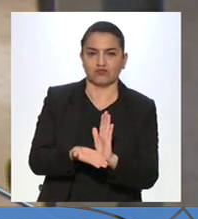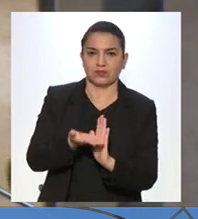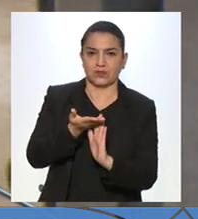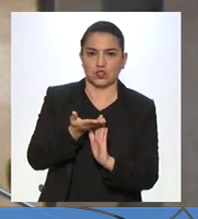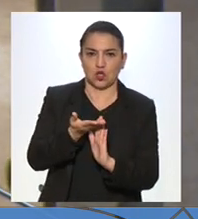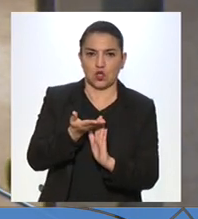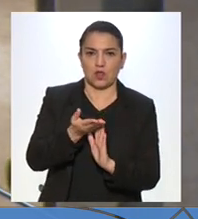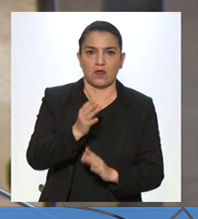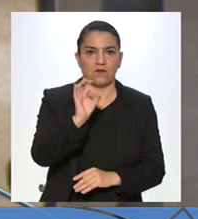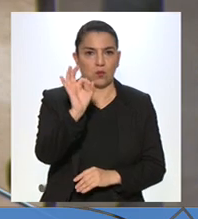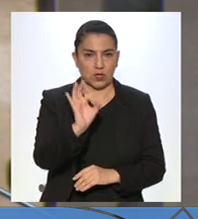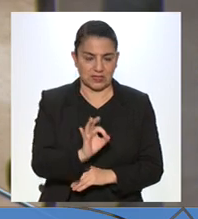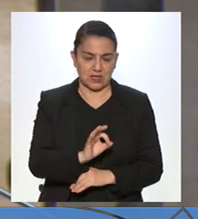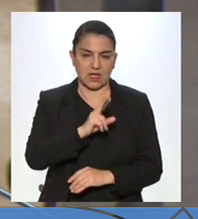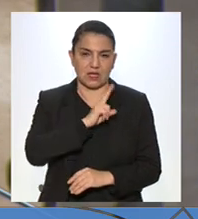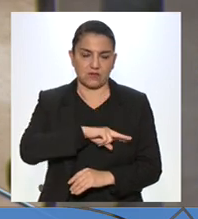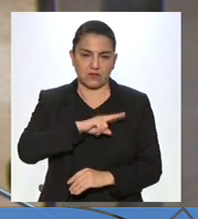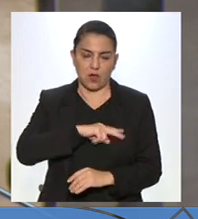tasa política monetaria.